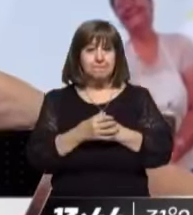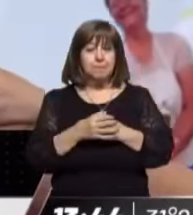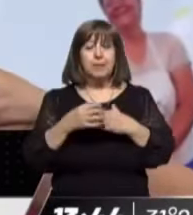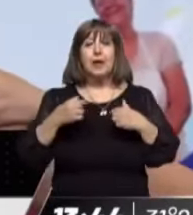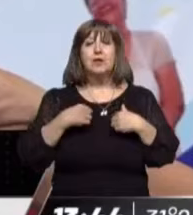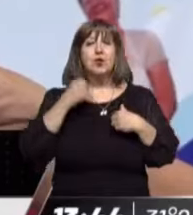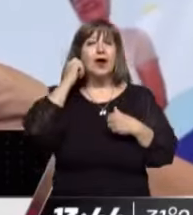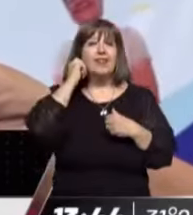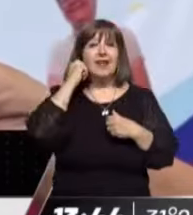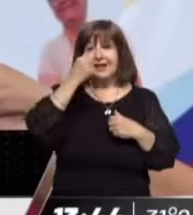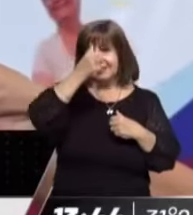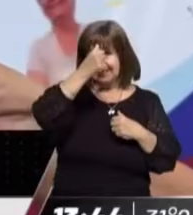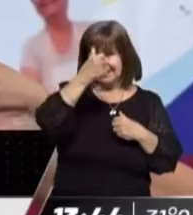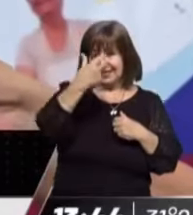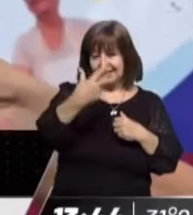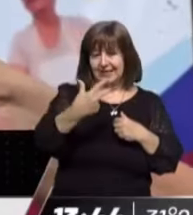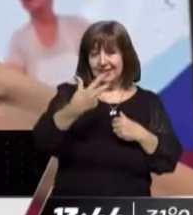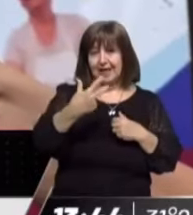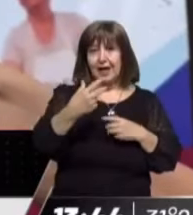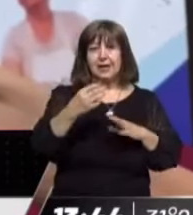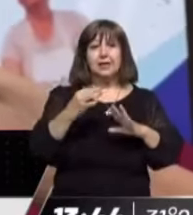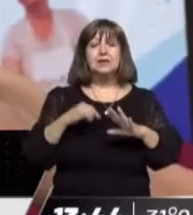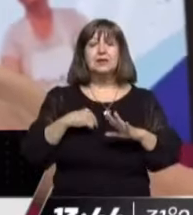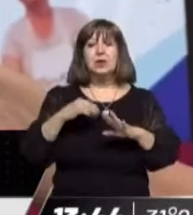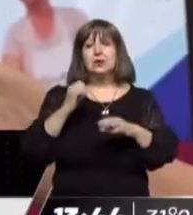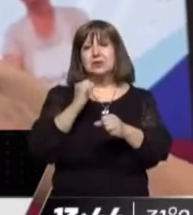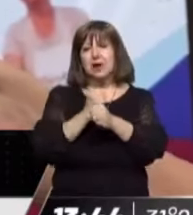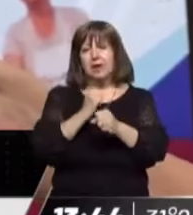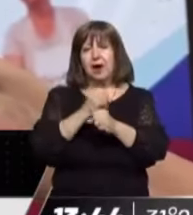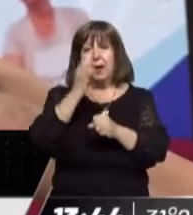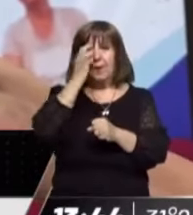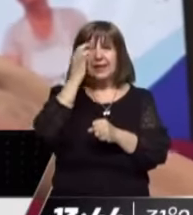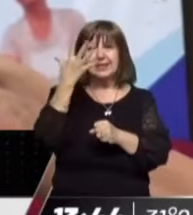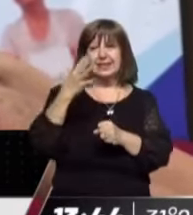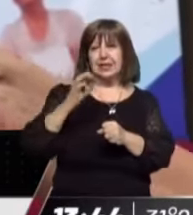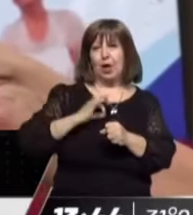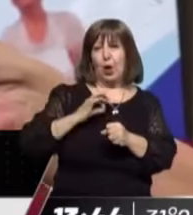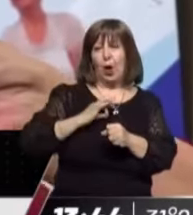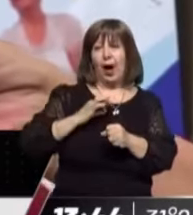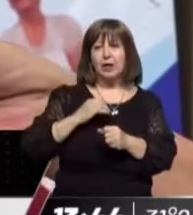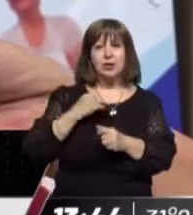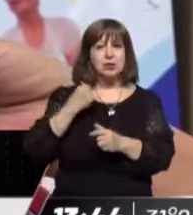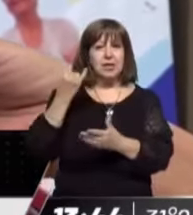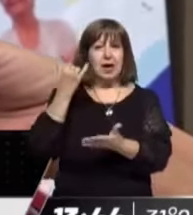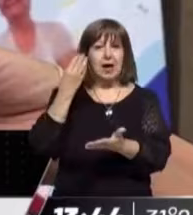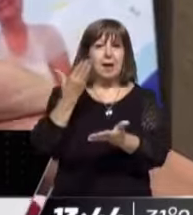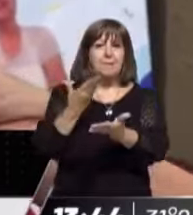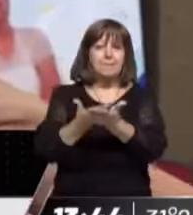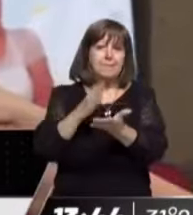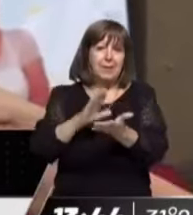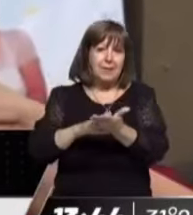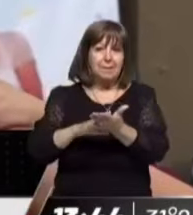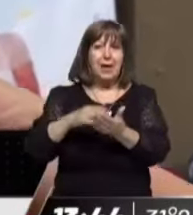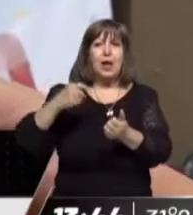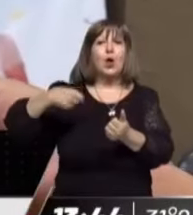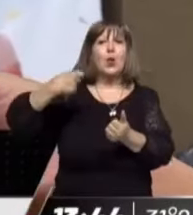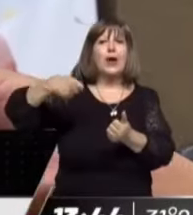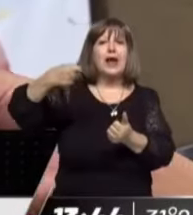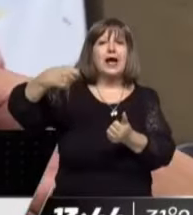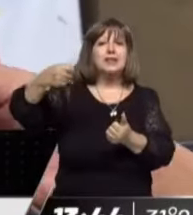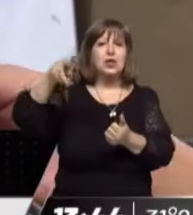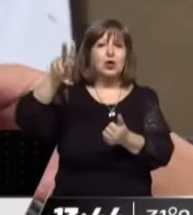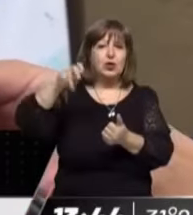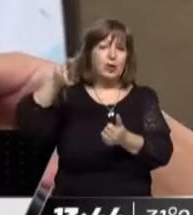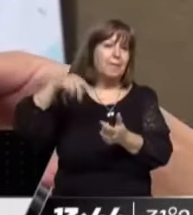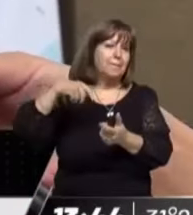63 años 25 años de antigüedad aquí mis papeles para jubilarme Todavía no llegan